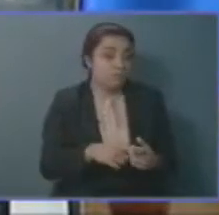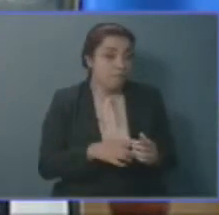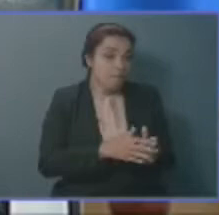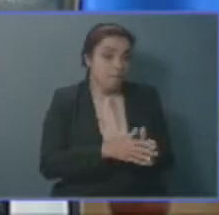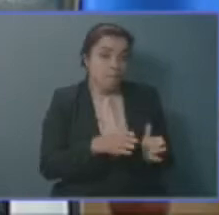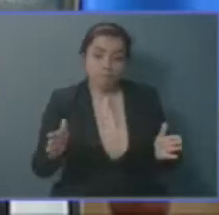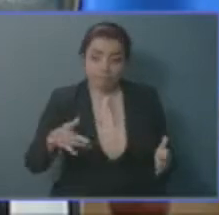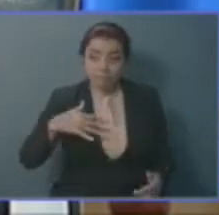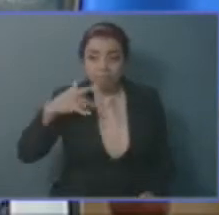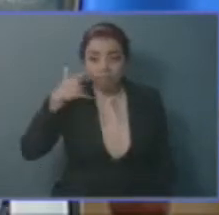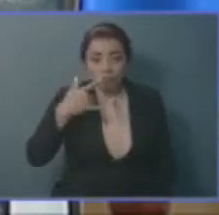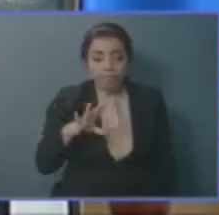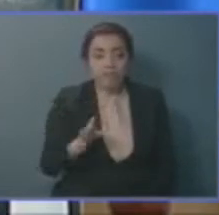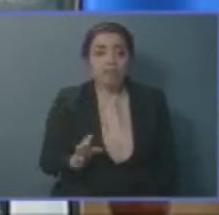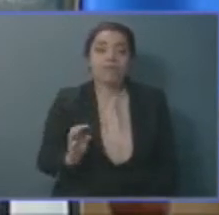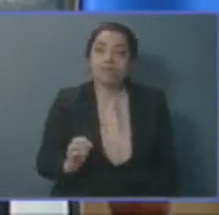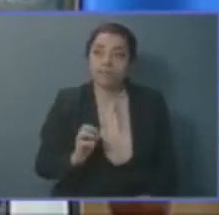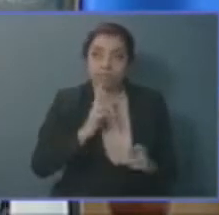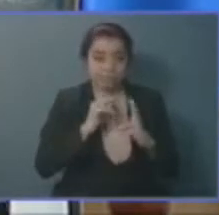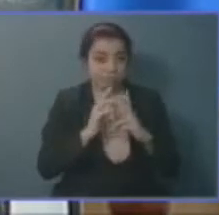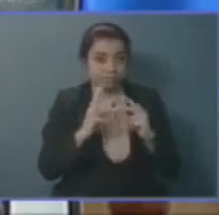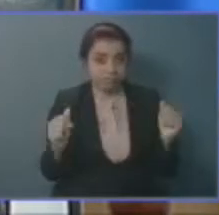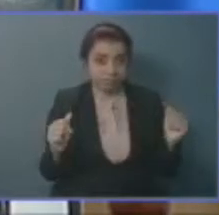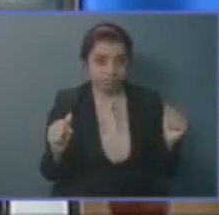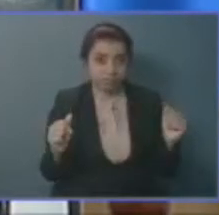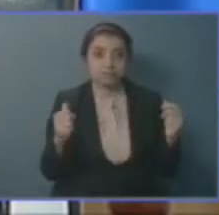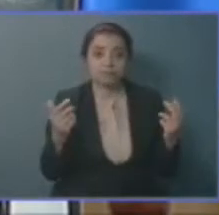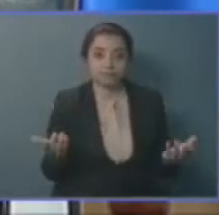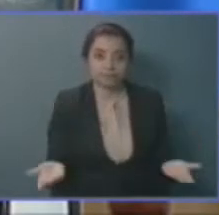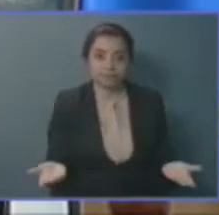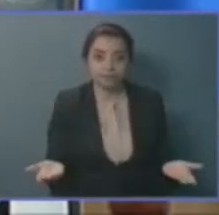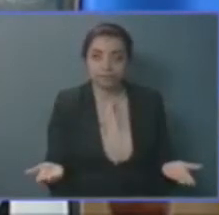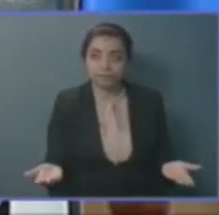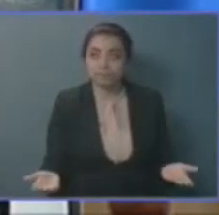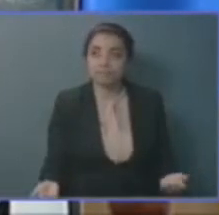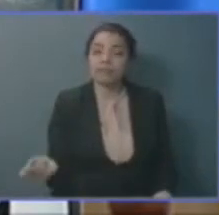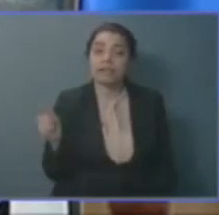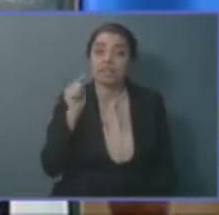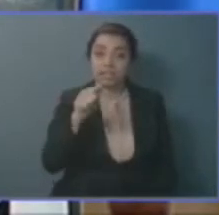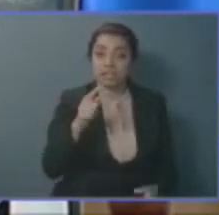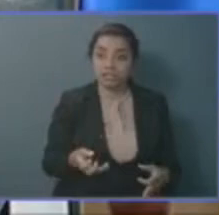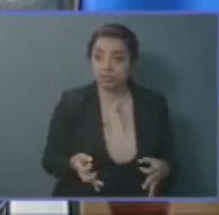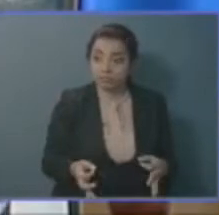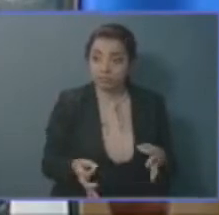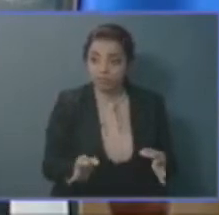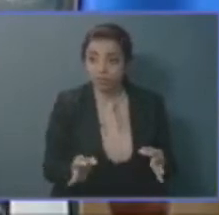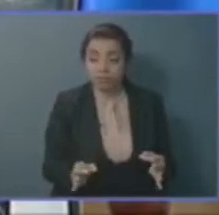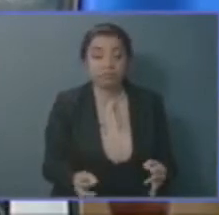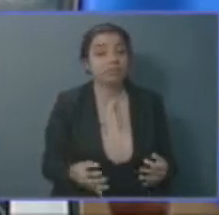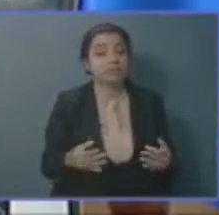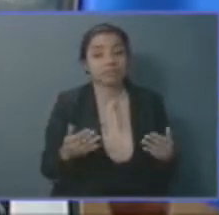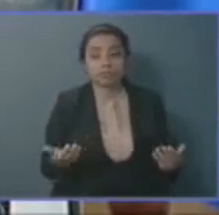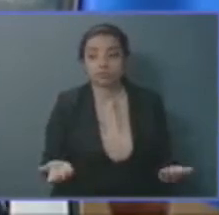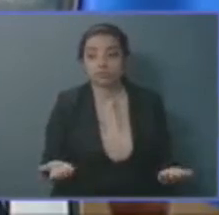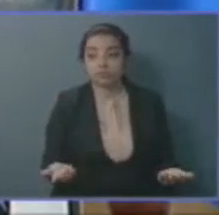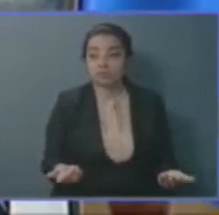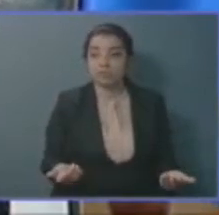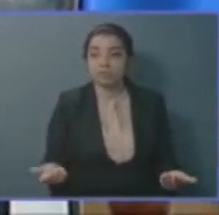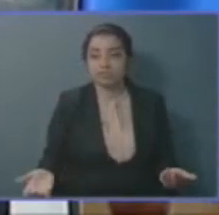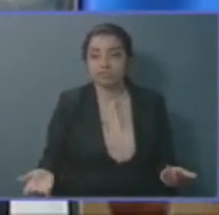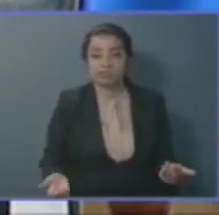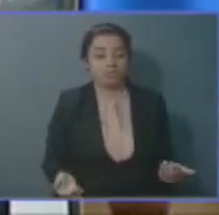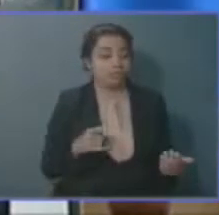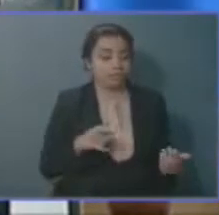un ejemplo, las resolvió, las dirimió, de tal manera que ya hay un match completo, si integramos